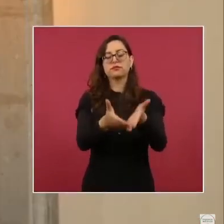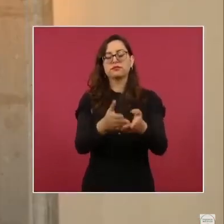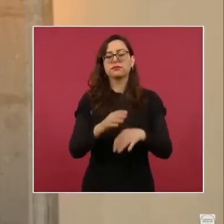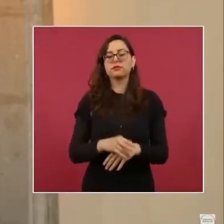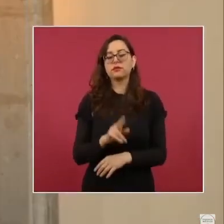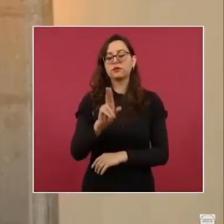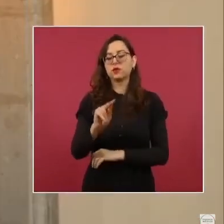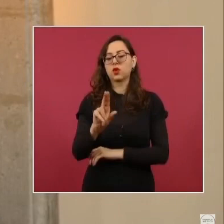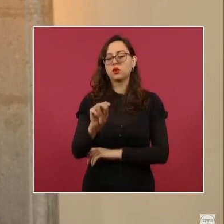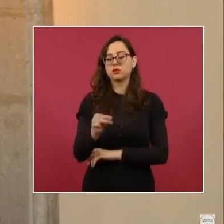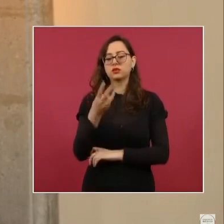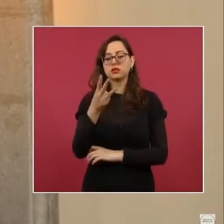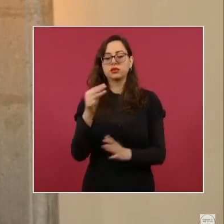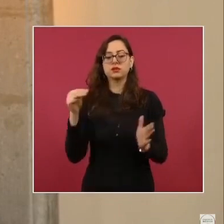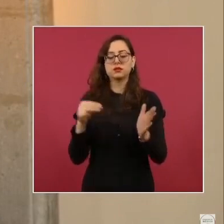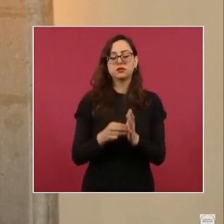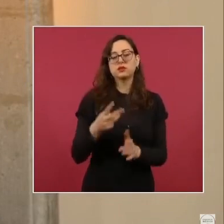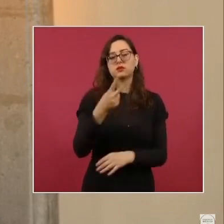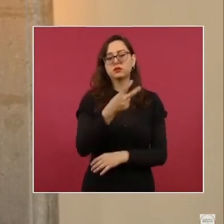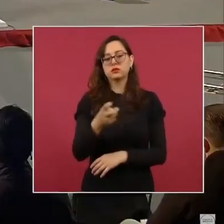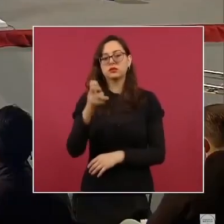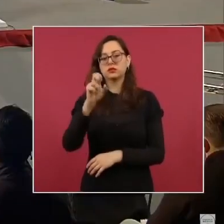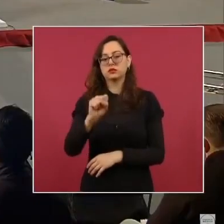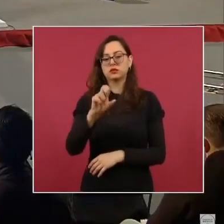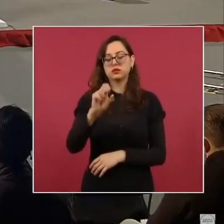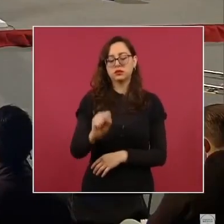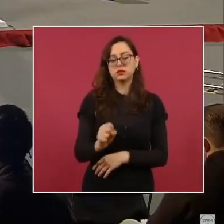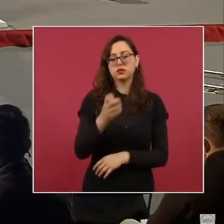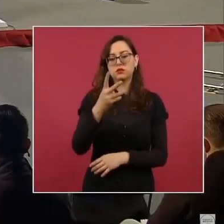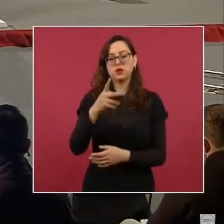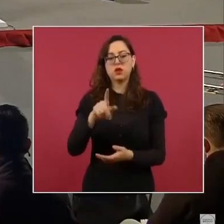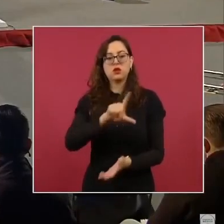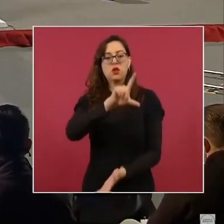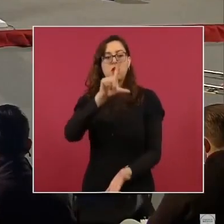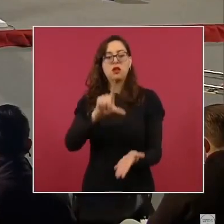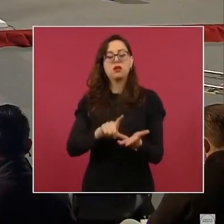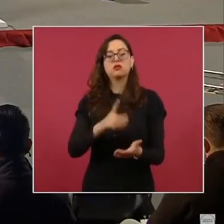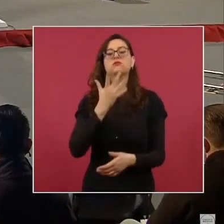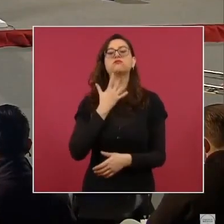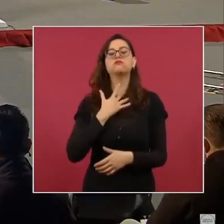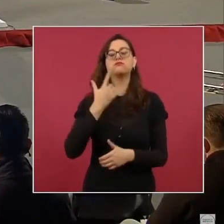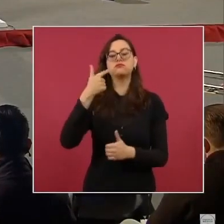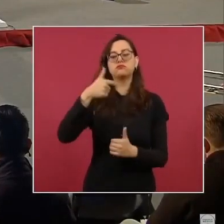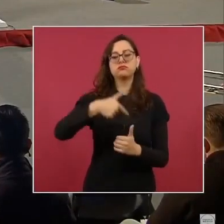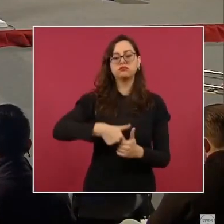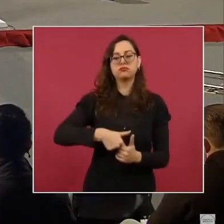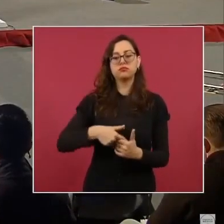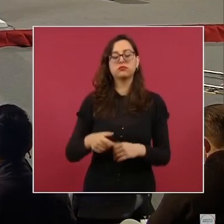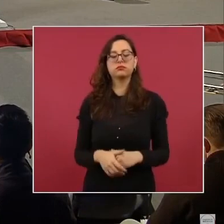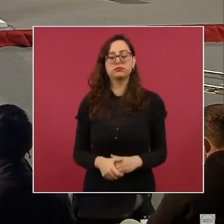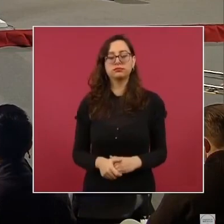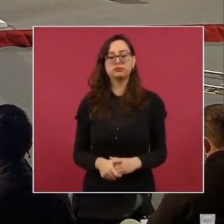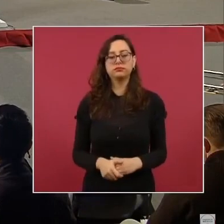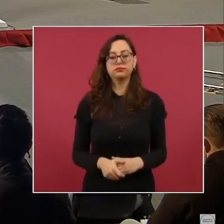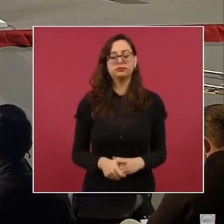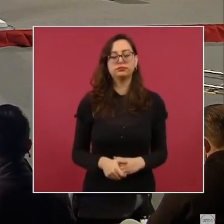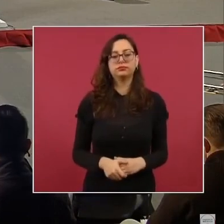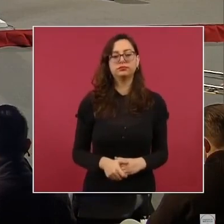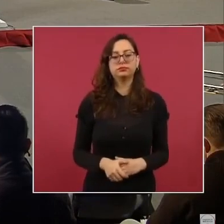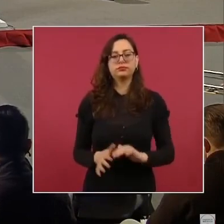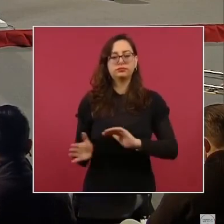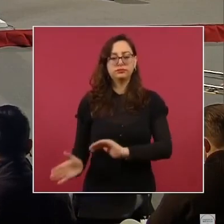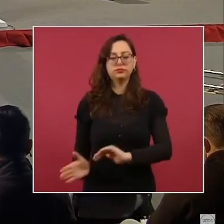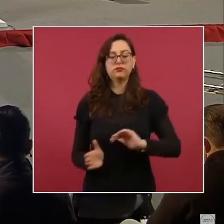83 mil 264 litros de combustible. Siguiente. Como vinculaciones